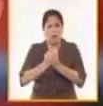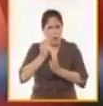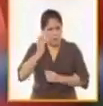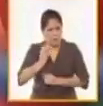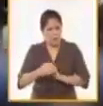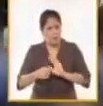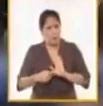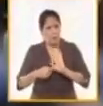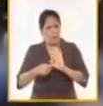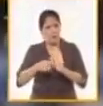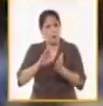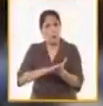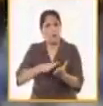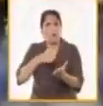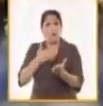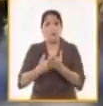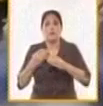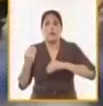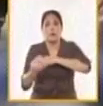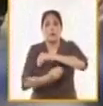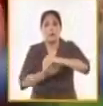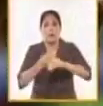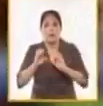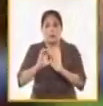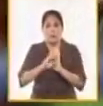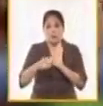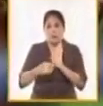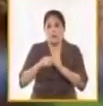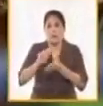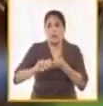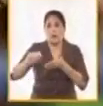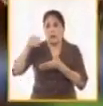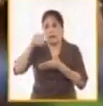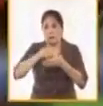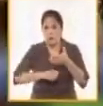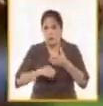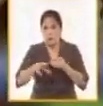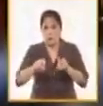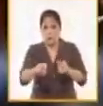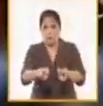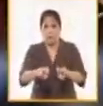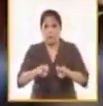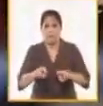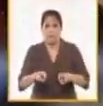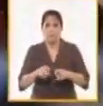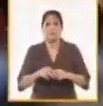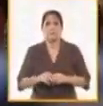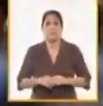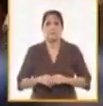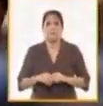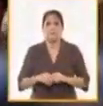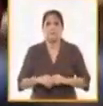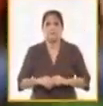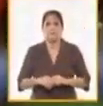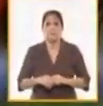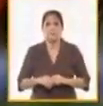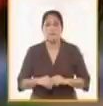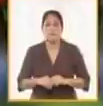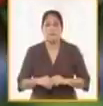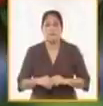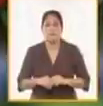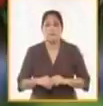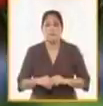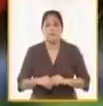presentación de una propuesta de reforma constitucional y electoral al nuevo Parlamento. Desde Venezuela reportamos a